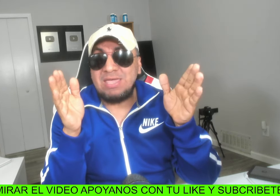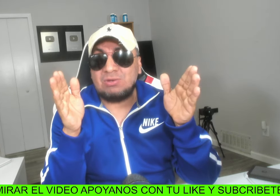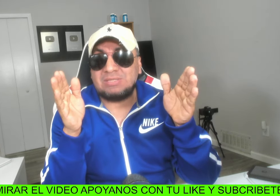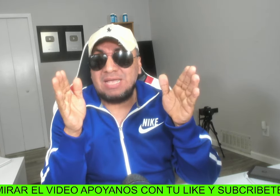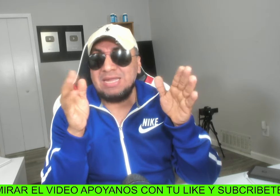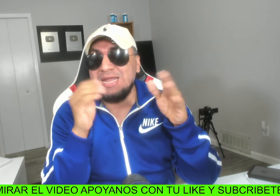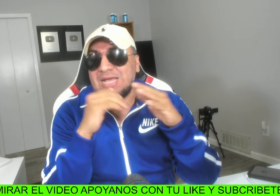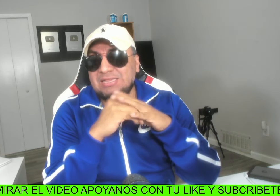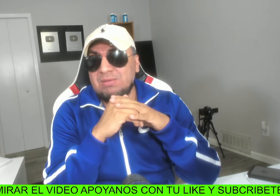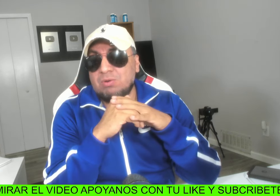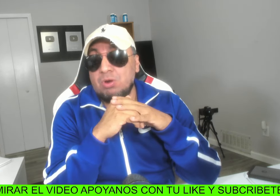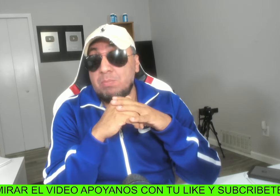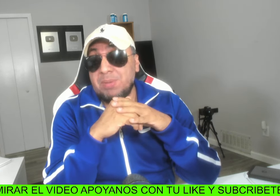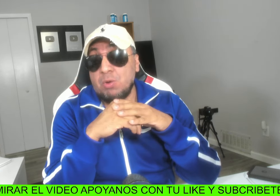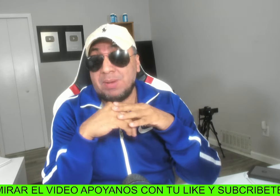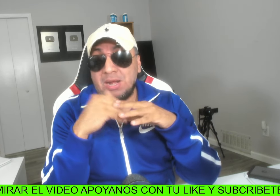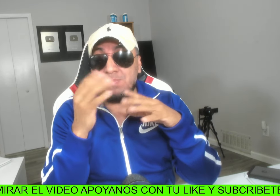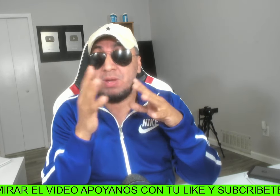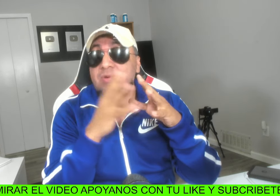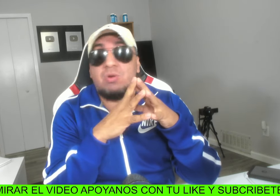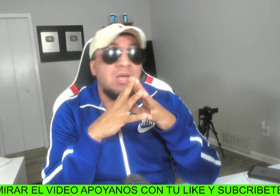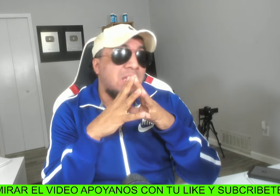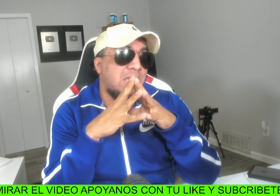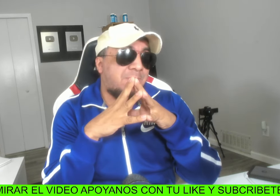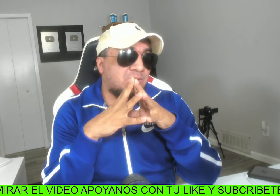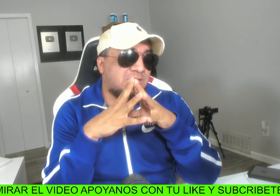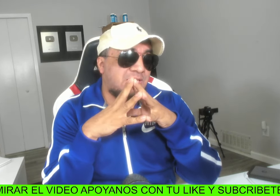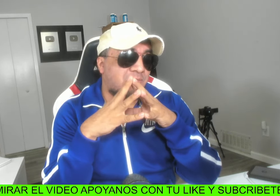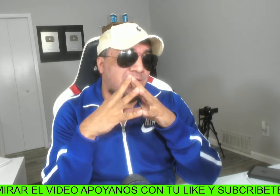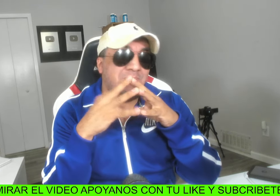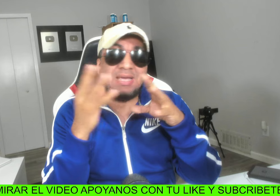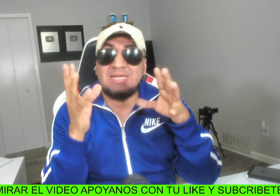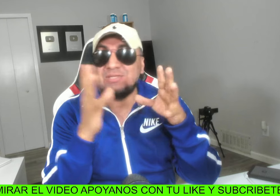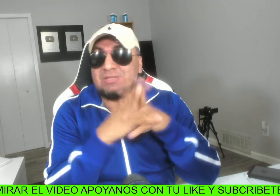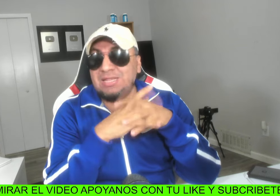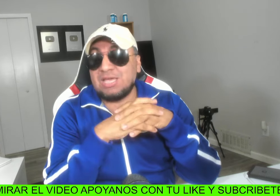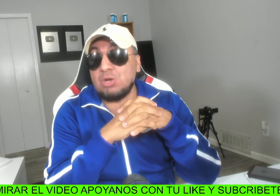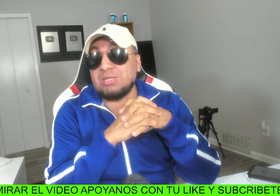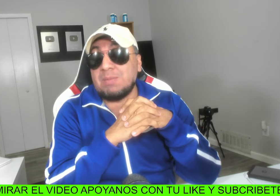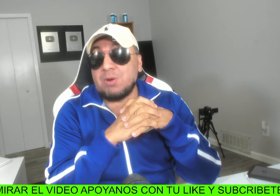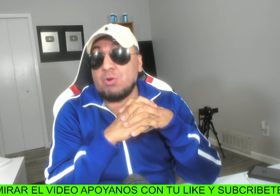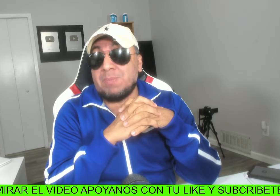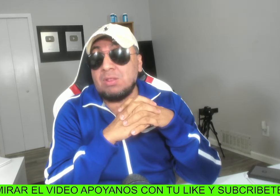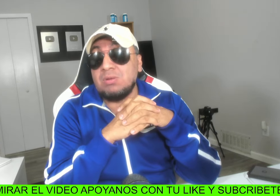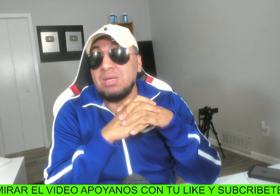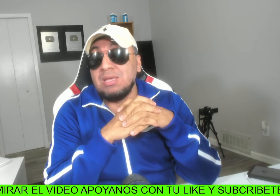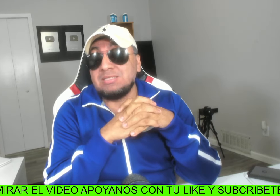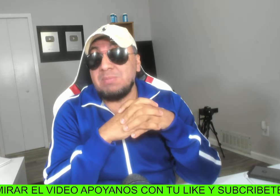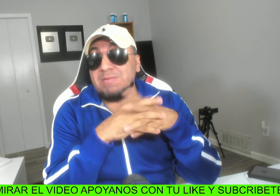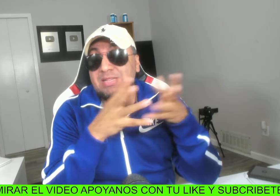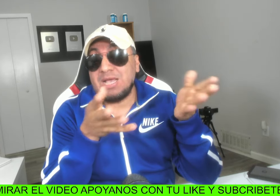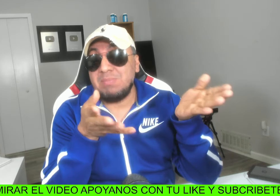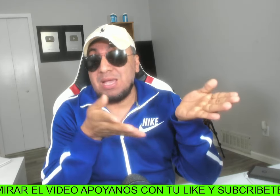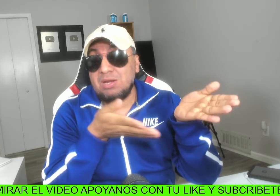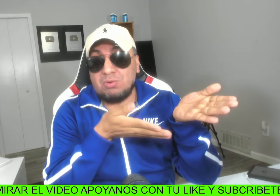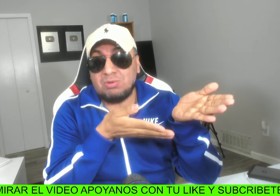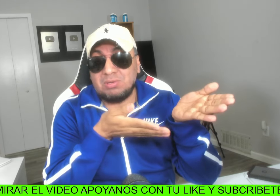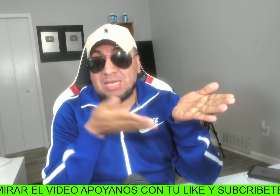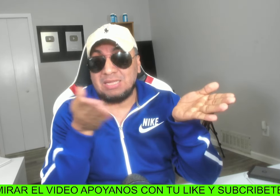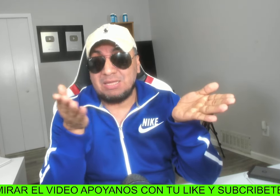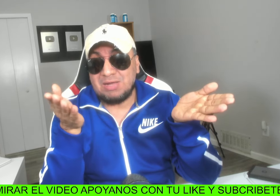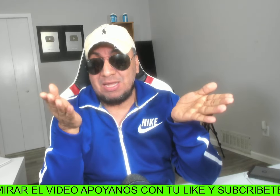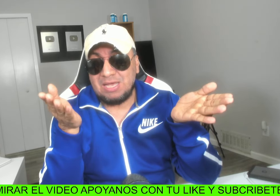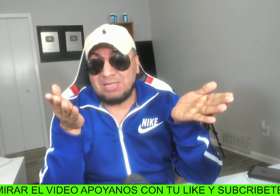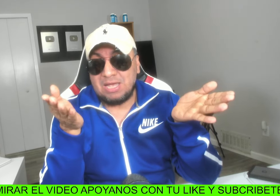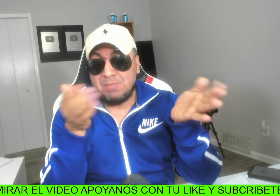para ellos es negativo, pero para el pueblo es positivo. Imagínense ustedes que yo voy a estar preocupado si me venden a mí algo